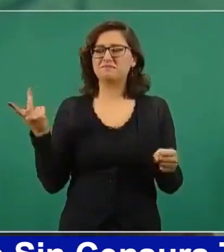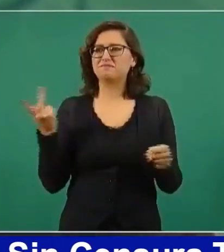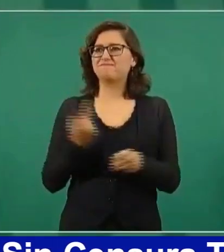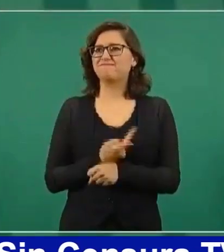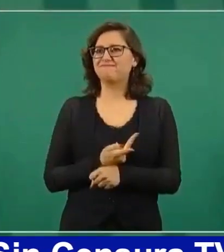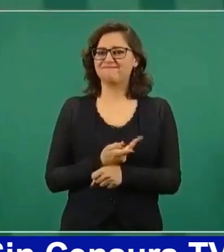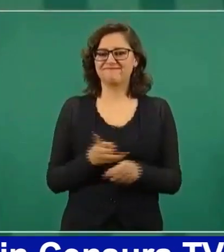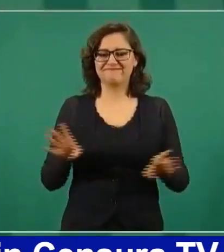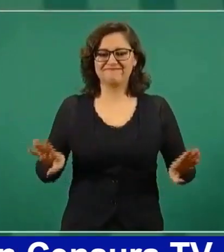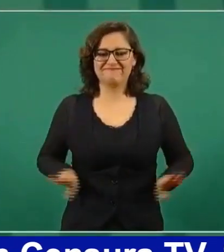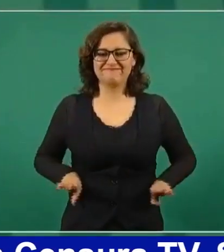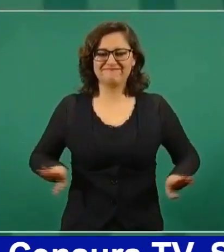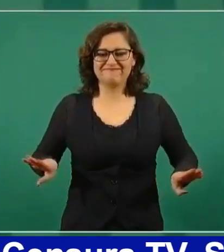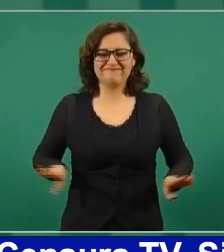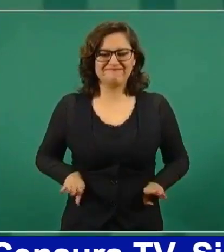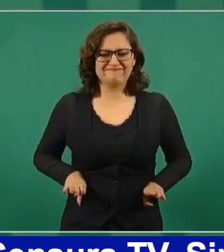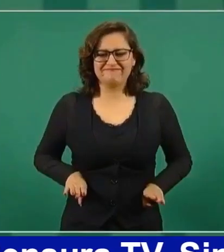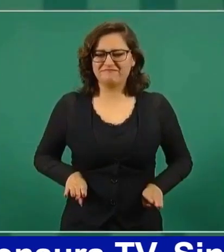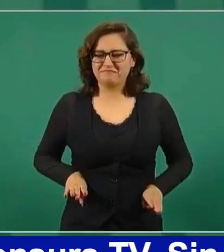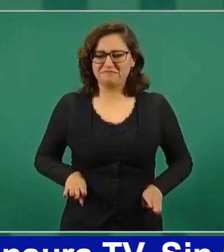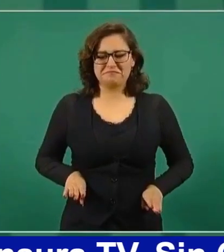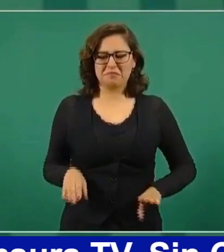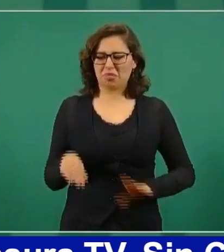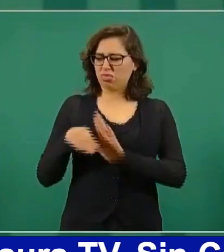progresiva, una decadencia.